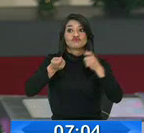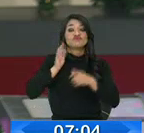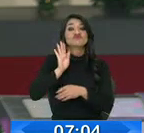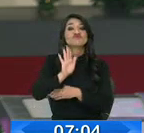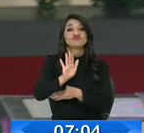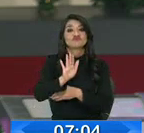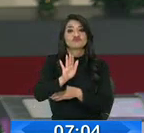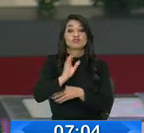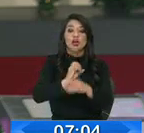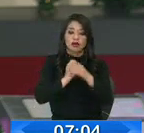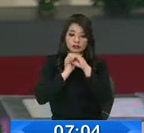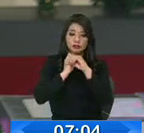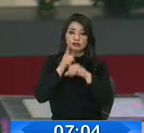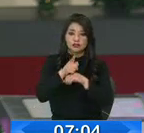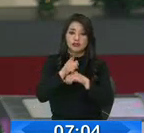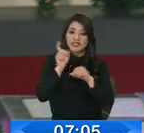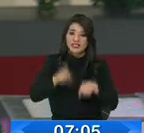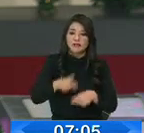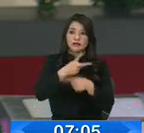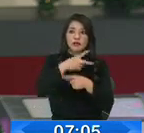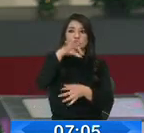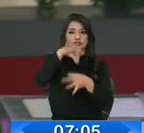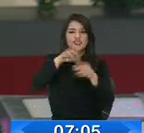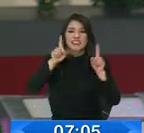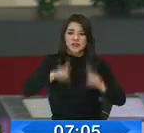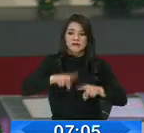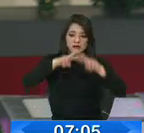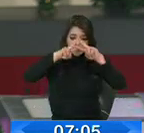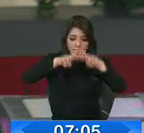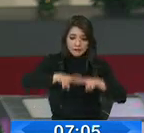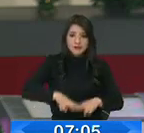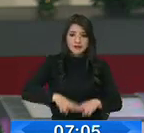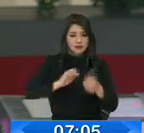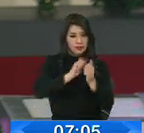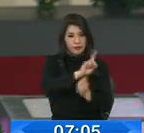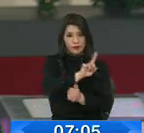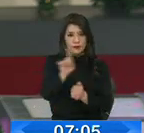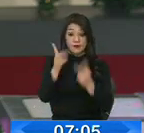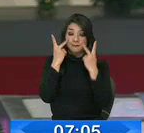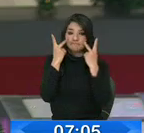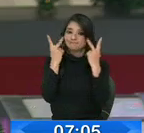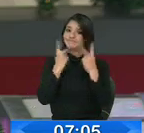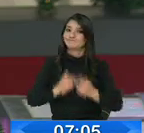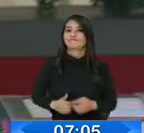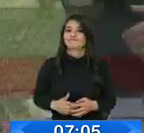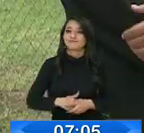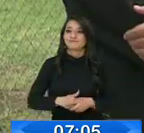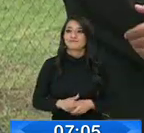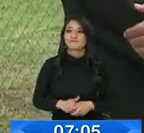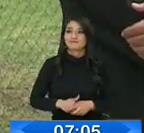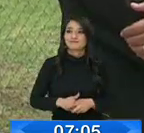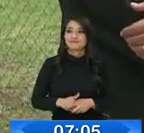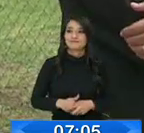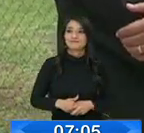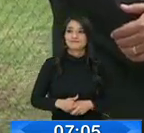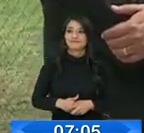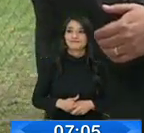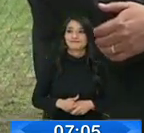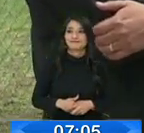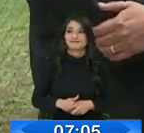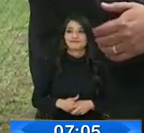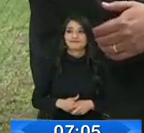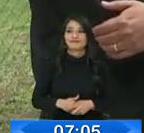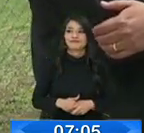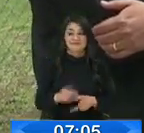que obliga al Consejo Nacional Electoral a revisar a cada caso. Veamos de qué se trata. Mario Grande,